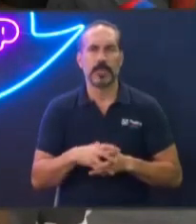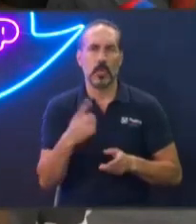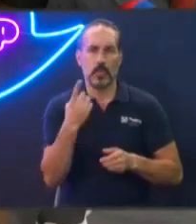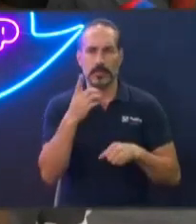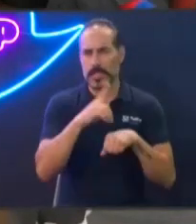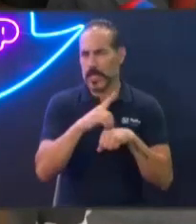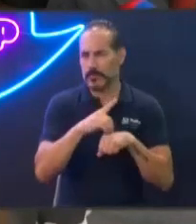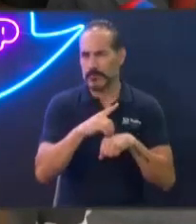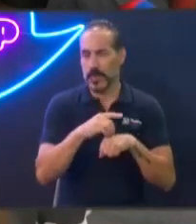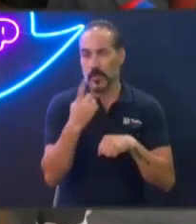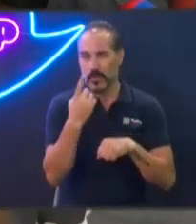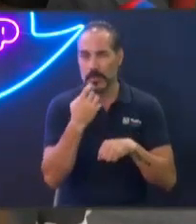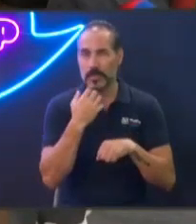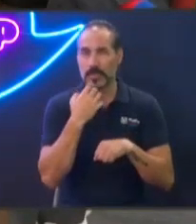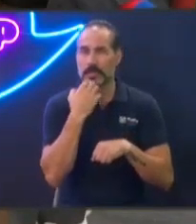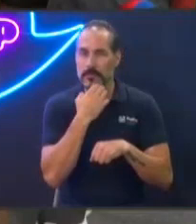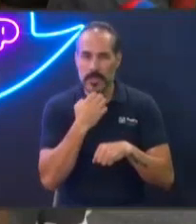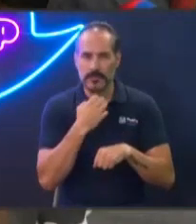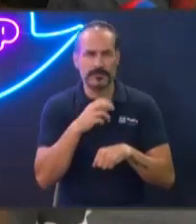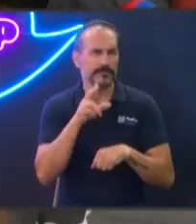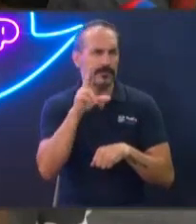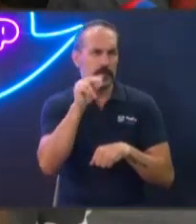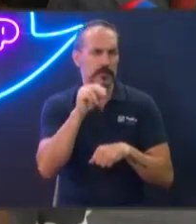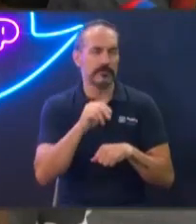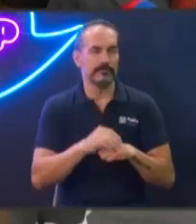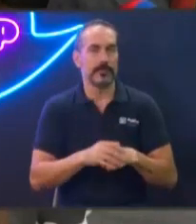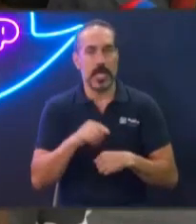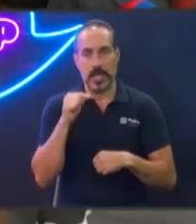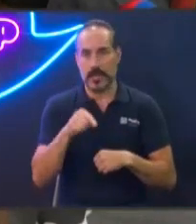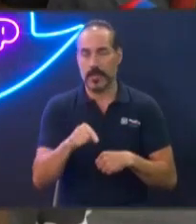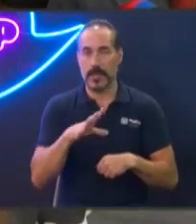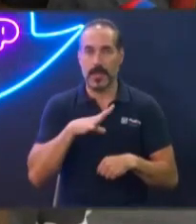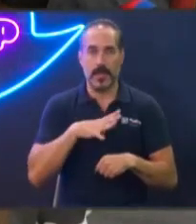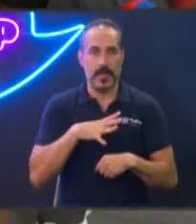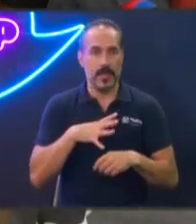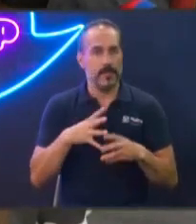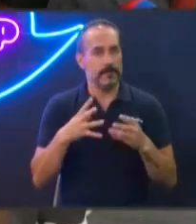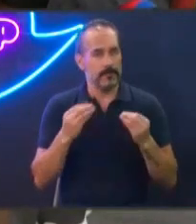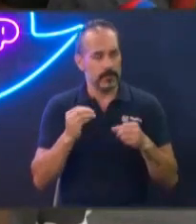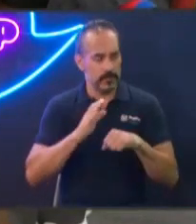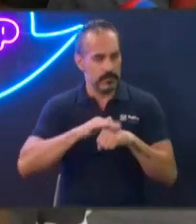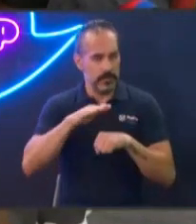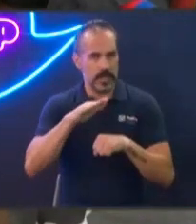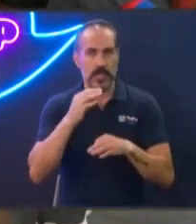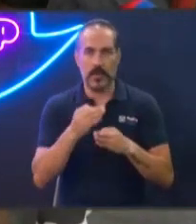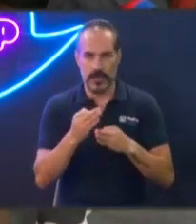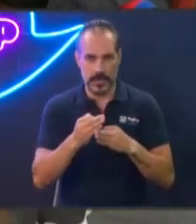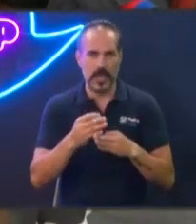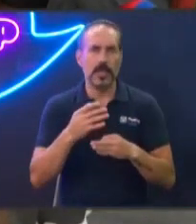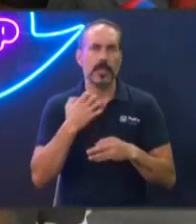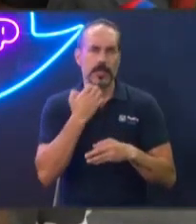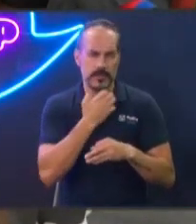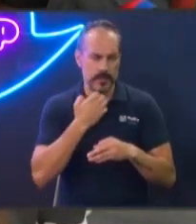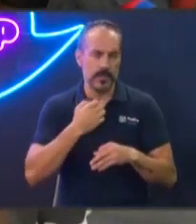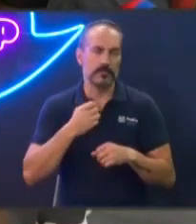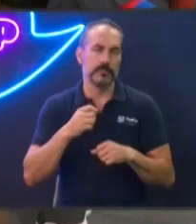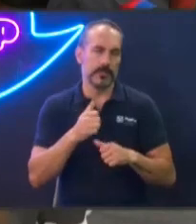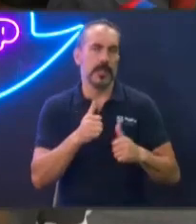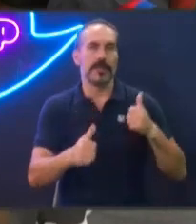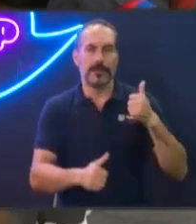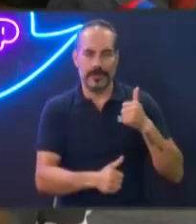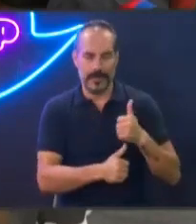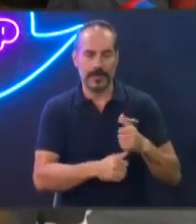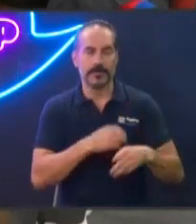un colegio propiamente Aunque en esta ocasión el colegio es el encargado de Pues orquestar